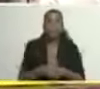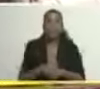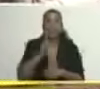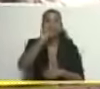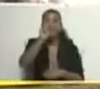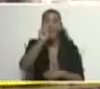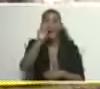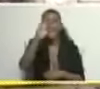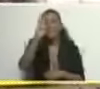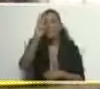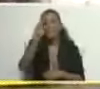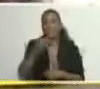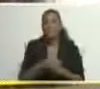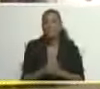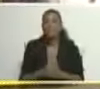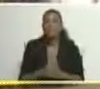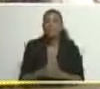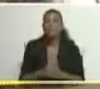TSP.